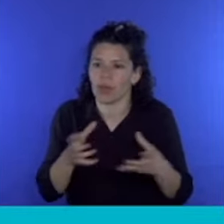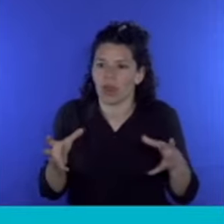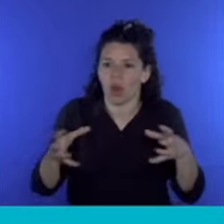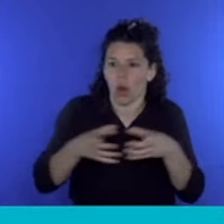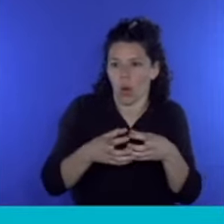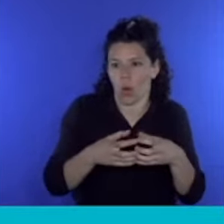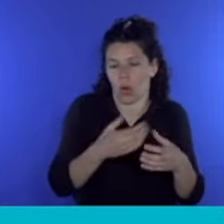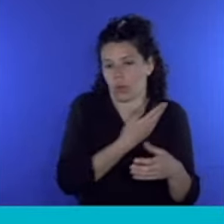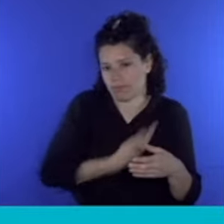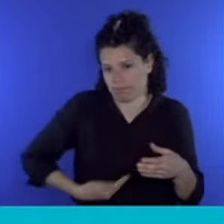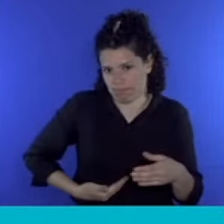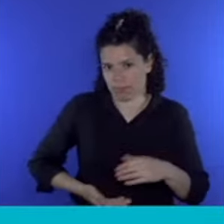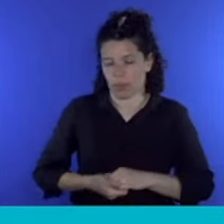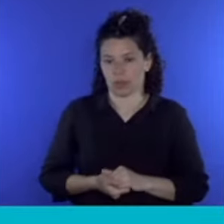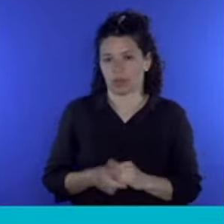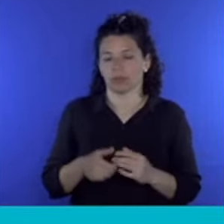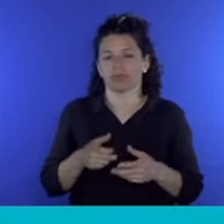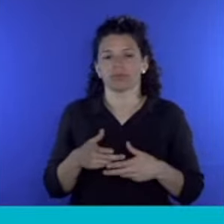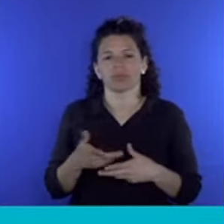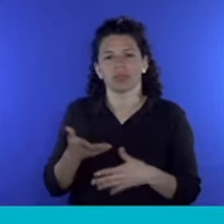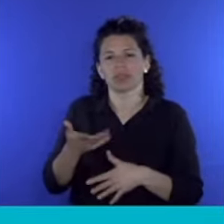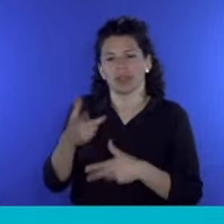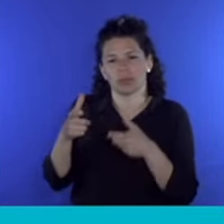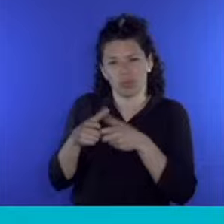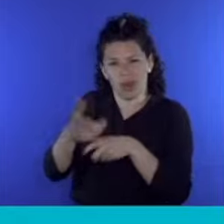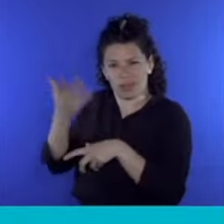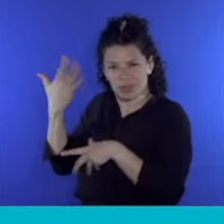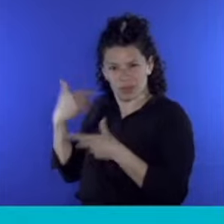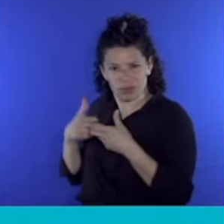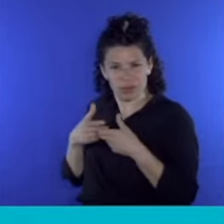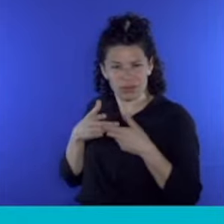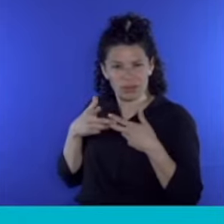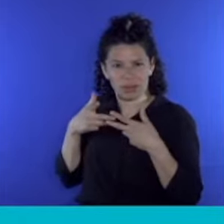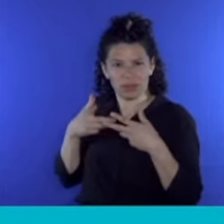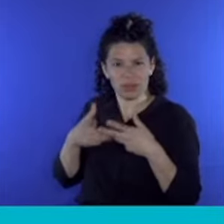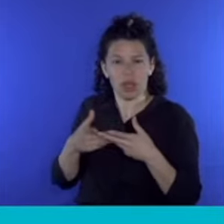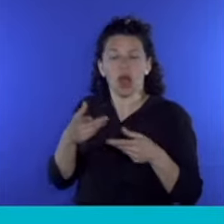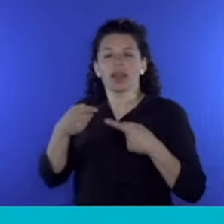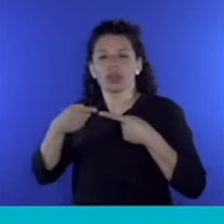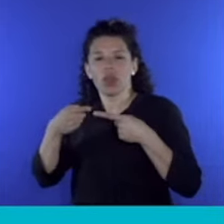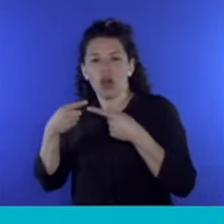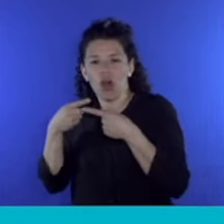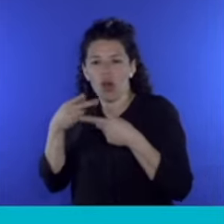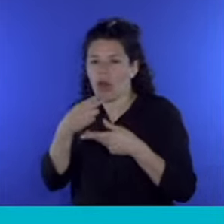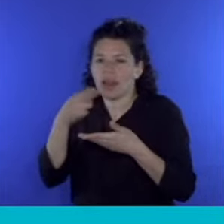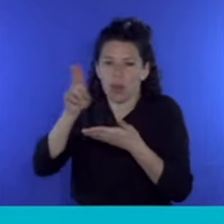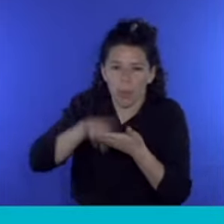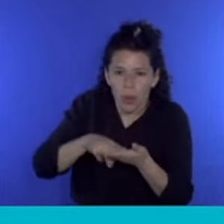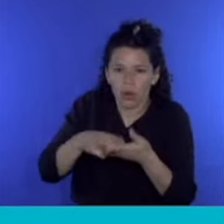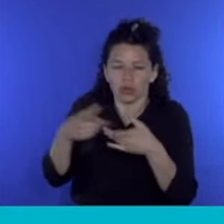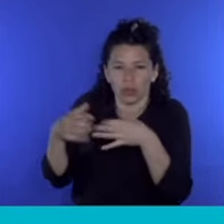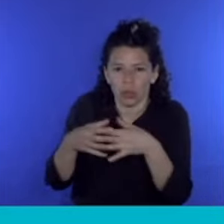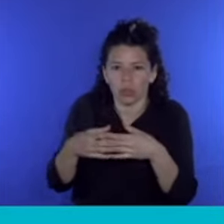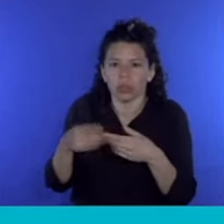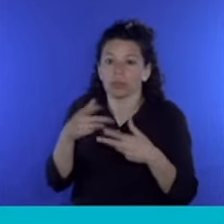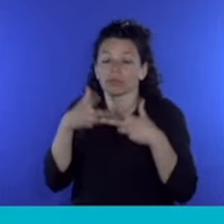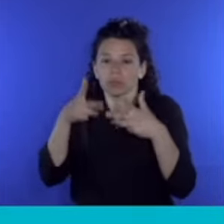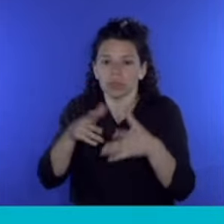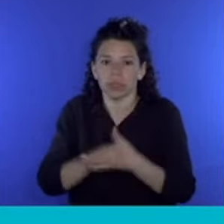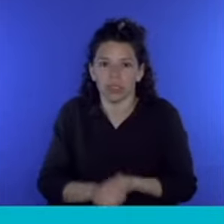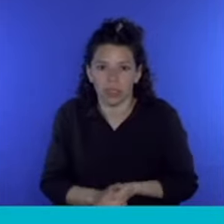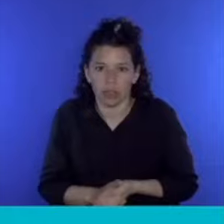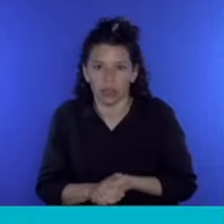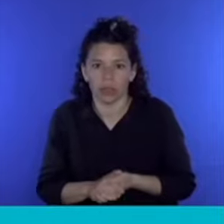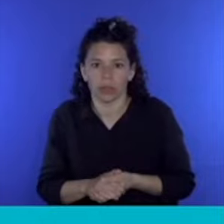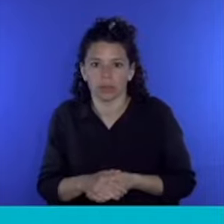dijo hace varias sesiones, cuando se discutía el problema impositivo por las votaciones del año pasado, que efectivamente están